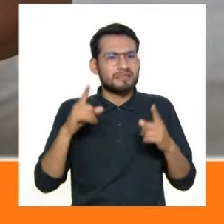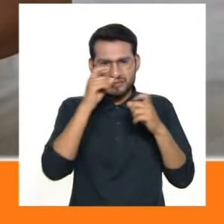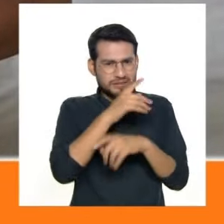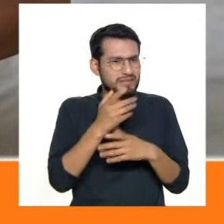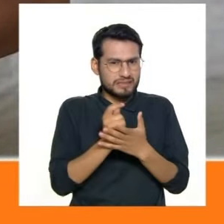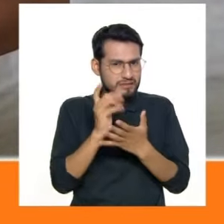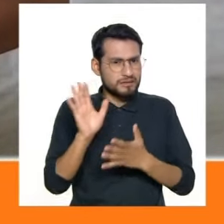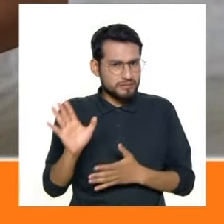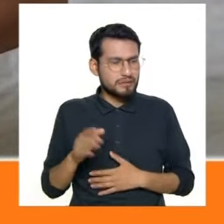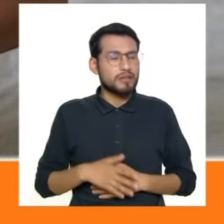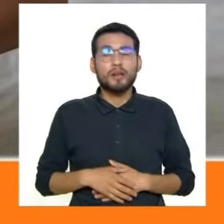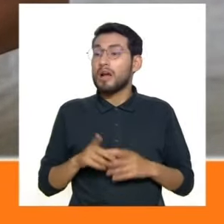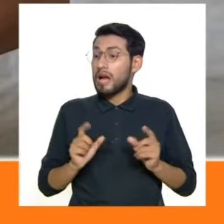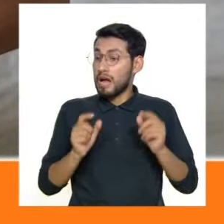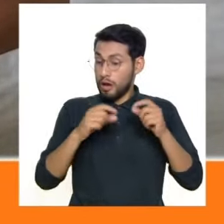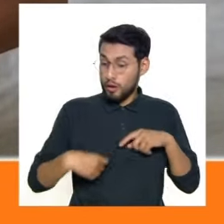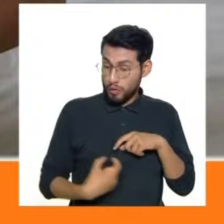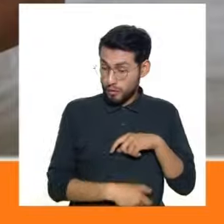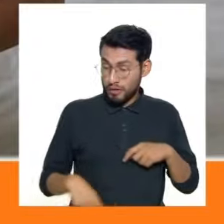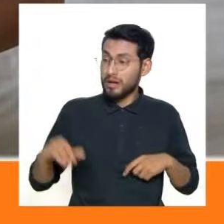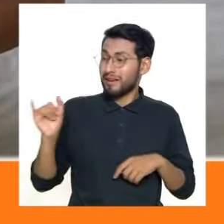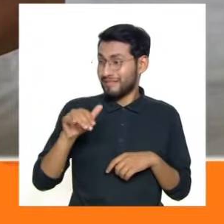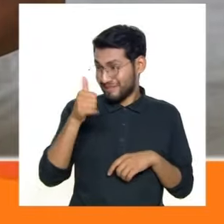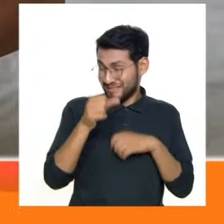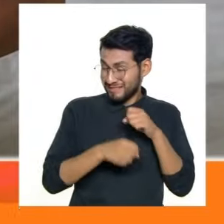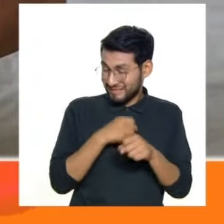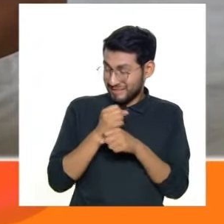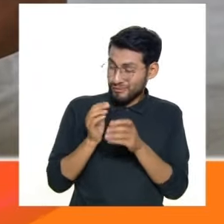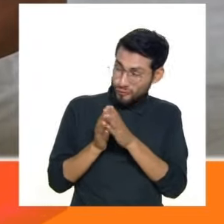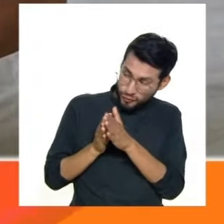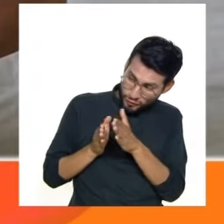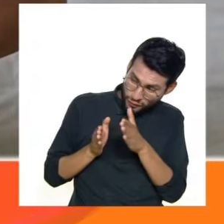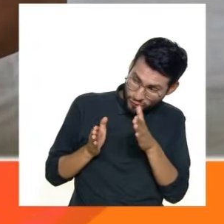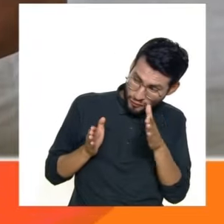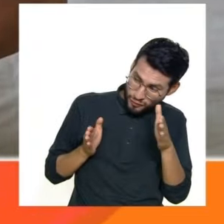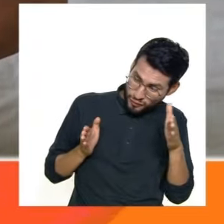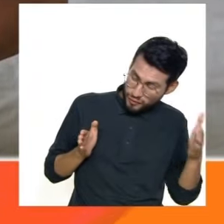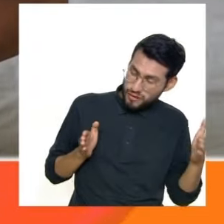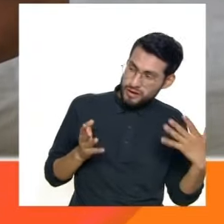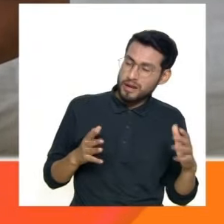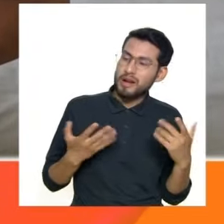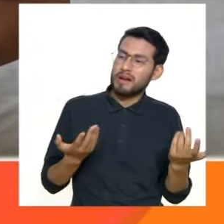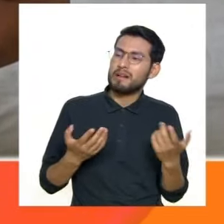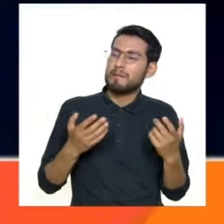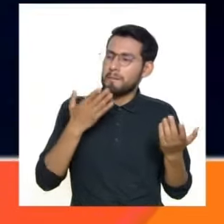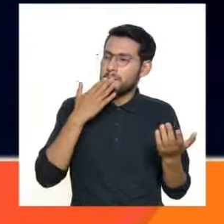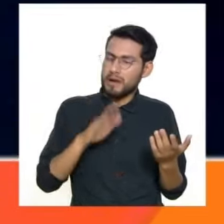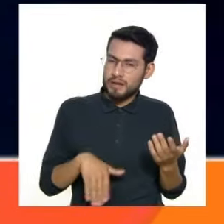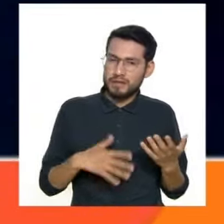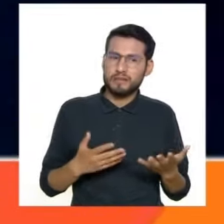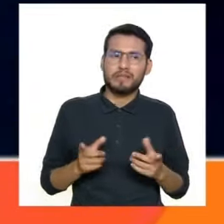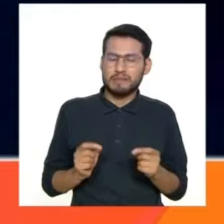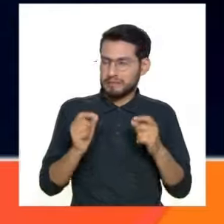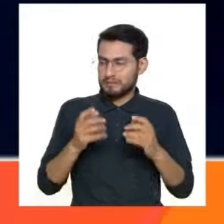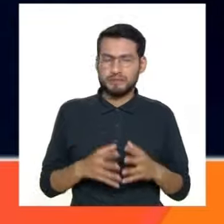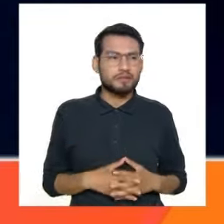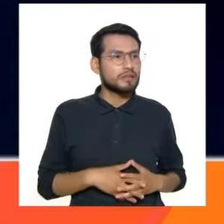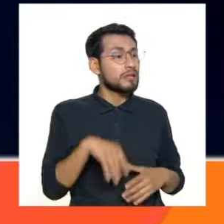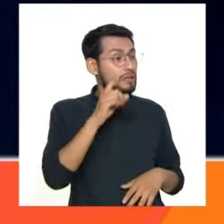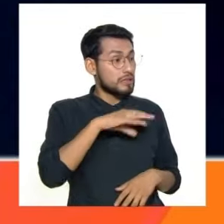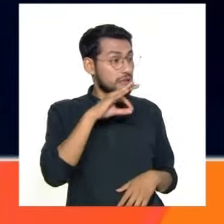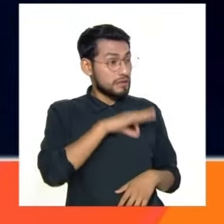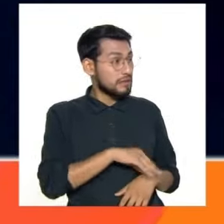tratamiento cáncer de cono 10 años un un pólipo termina siendo ya maligno para exactamente Enton